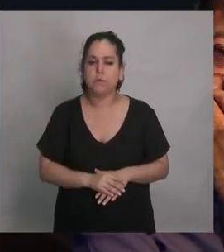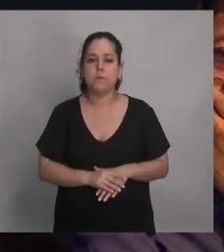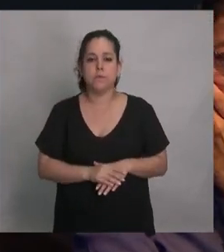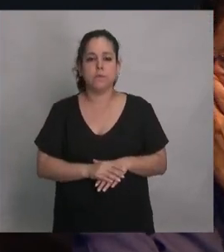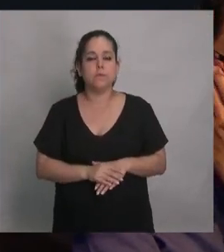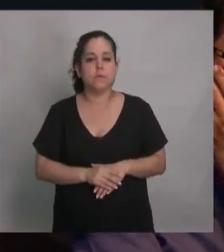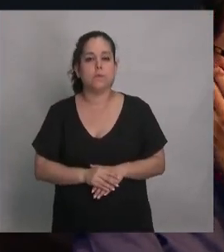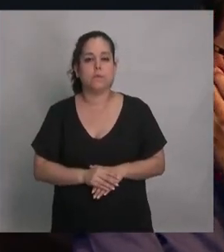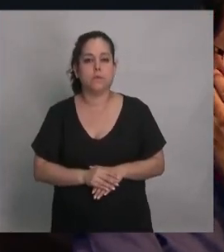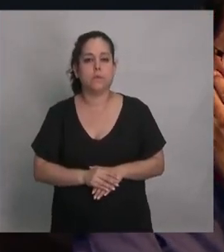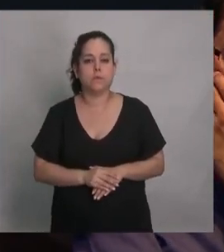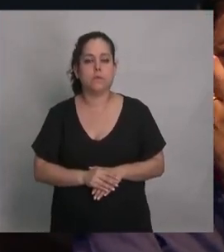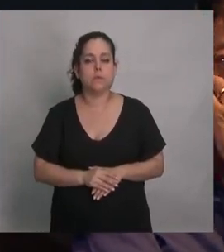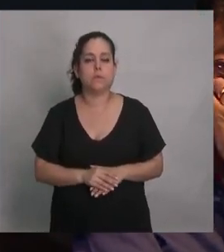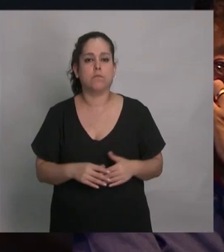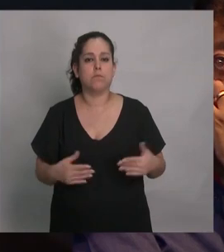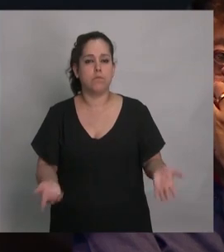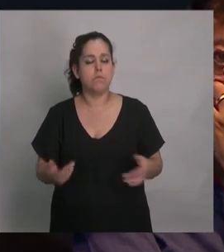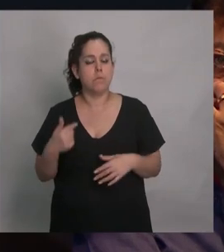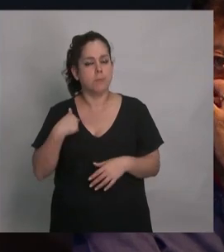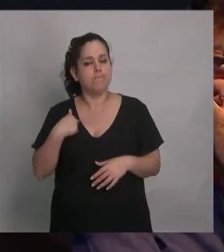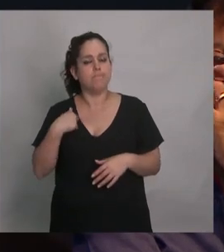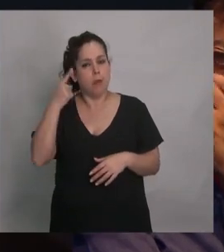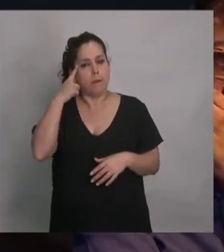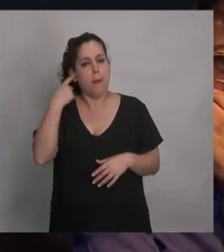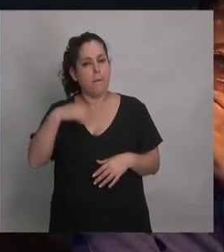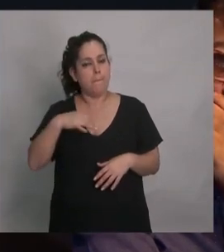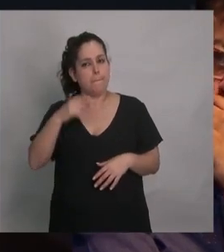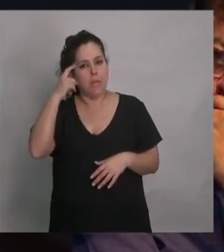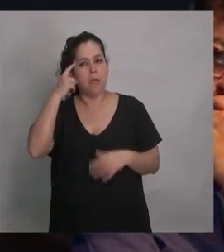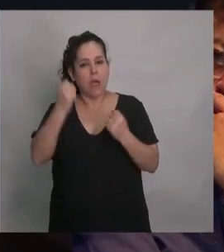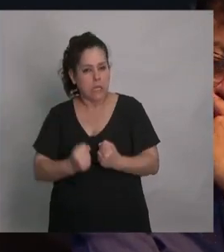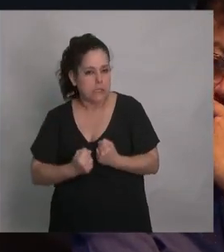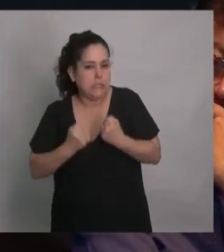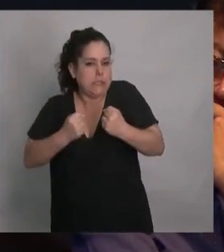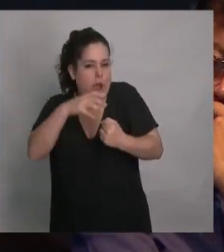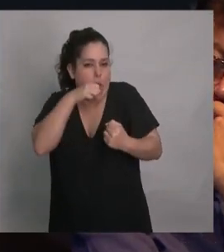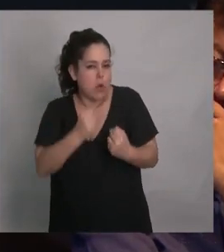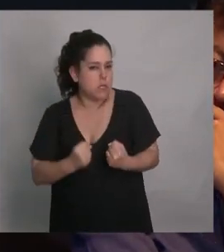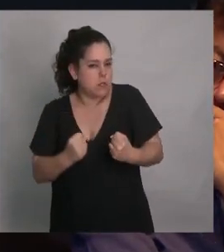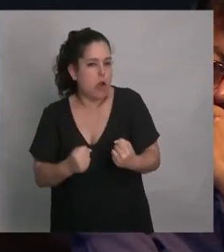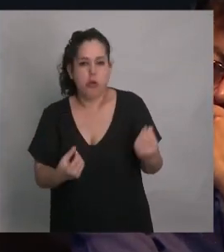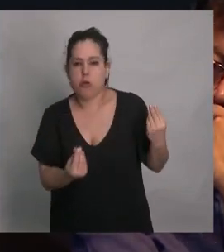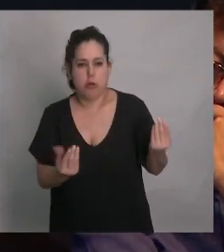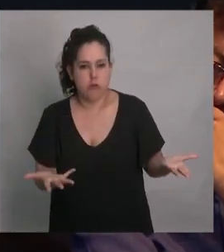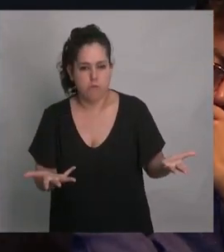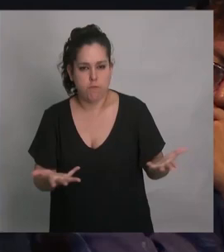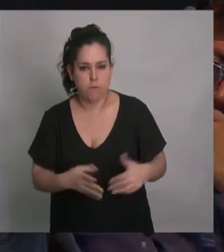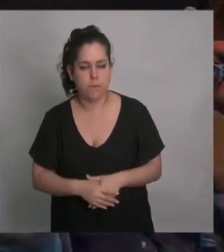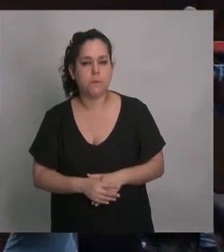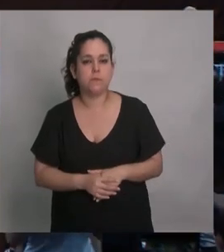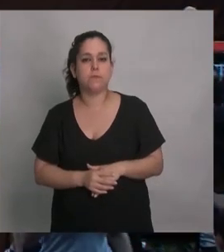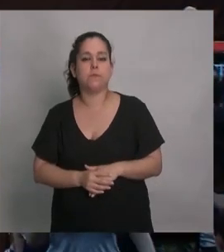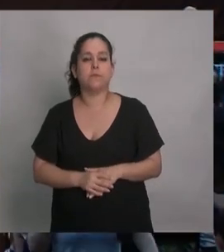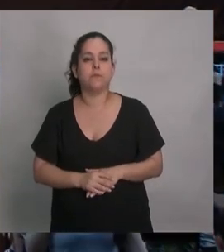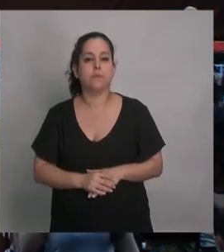pensar cómo que hacemos la resistencia. Uno de lo que creo que tenemos